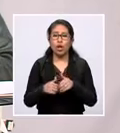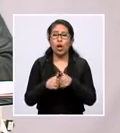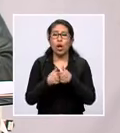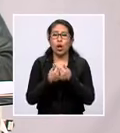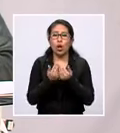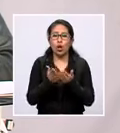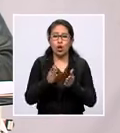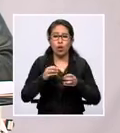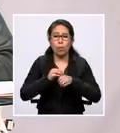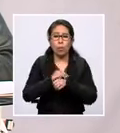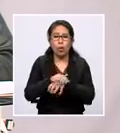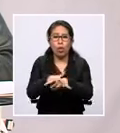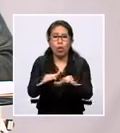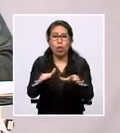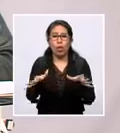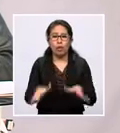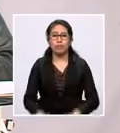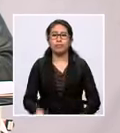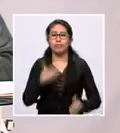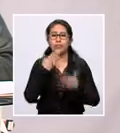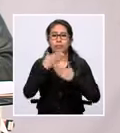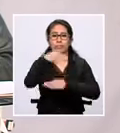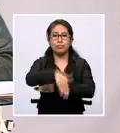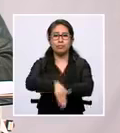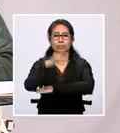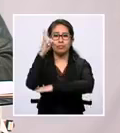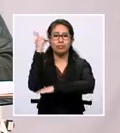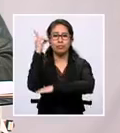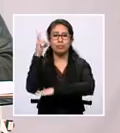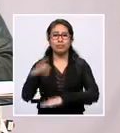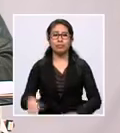enfermedad muy buenas noches bolivia